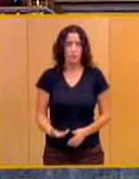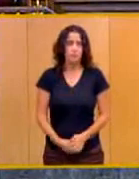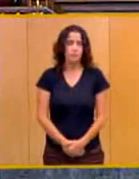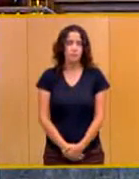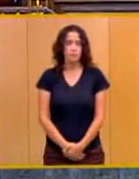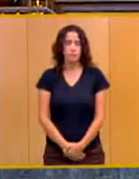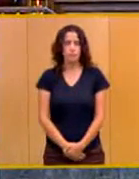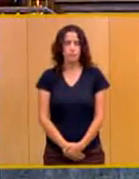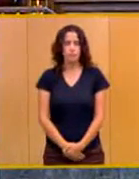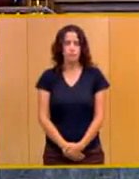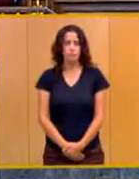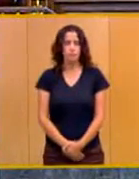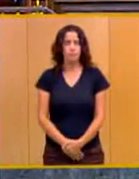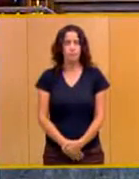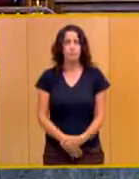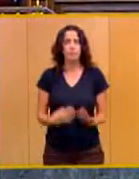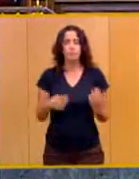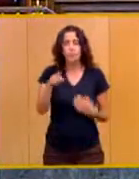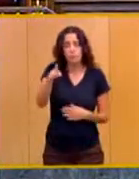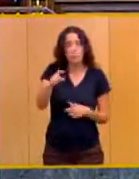Pero usted, en su tarea de oposición,